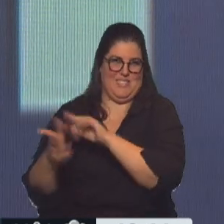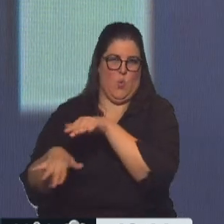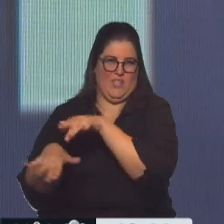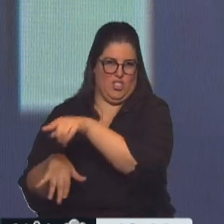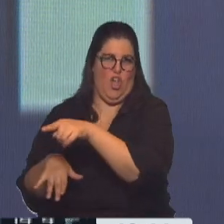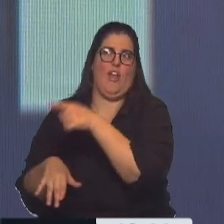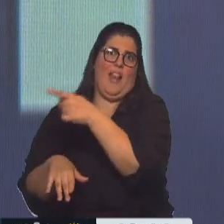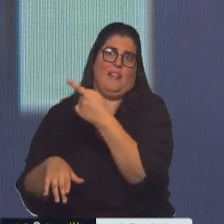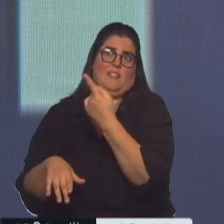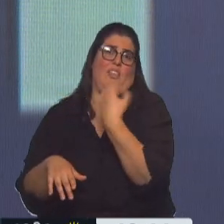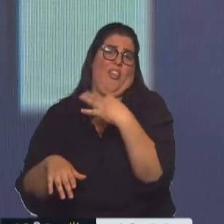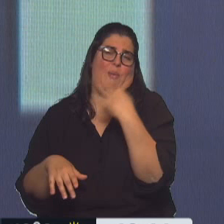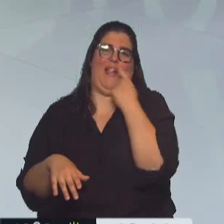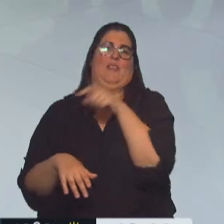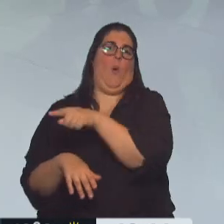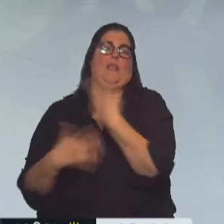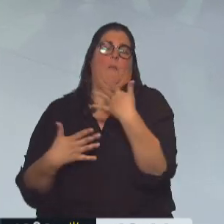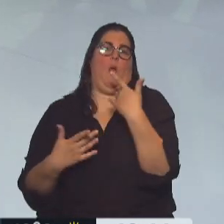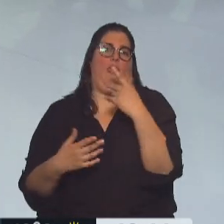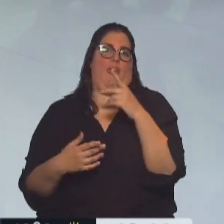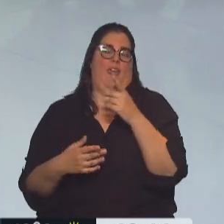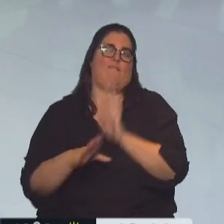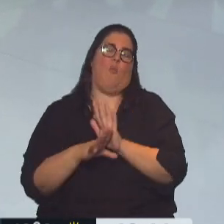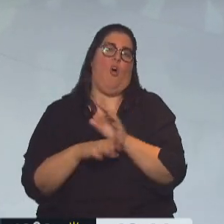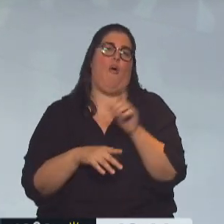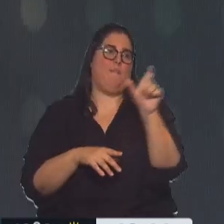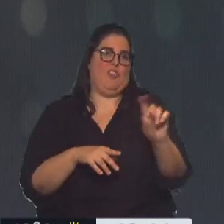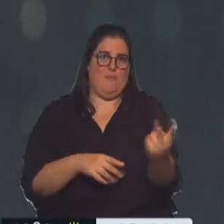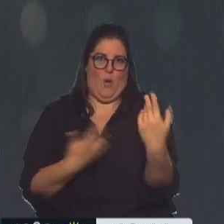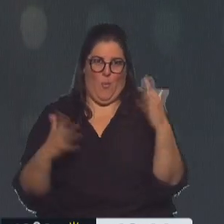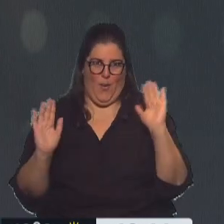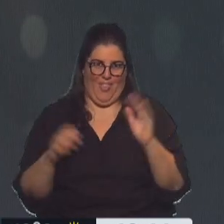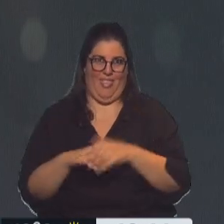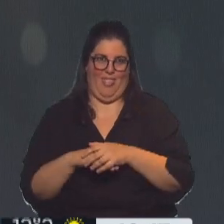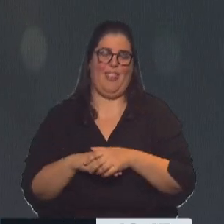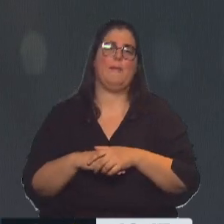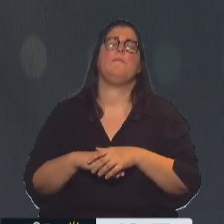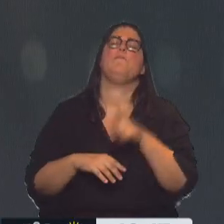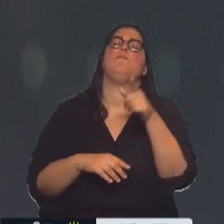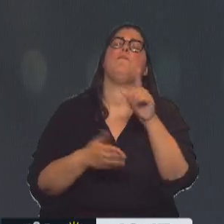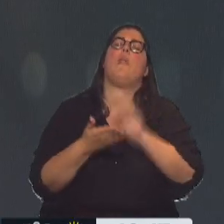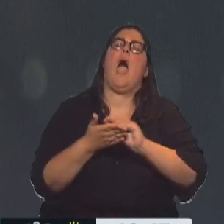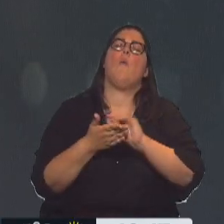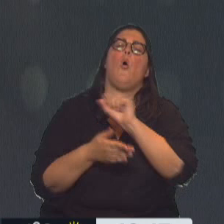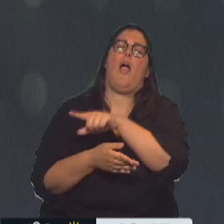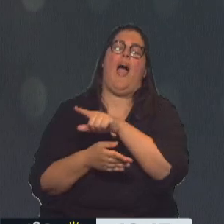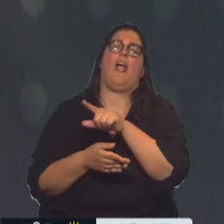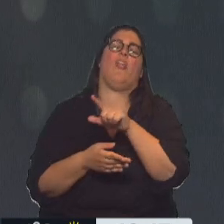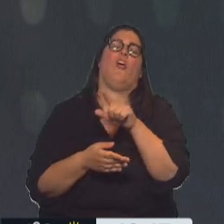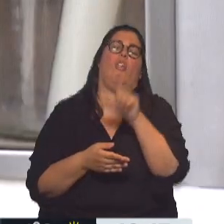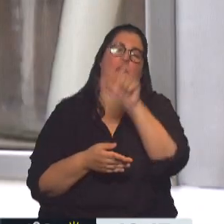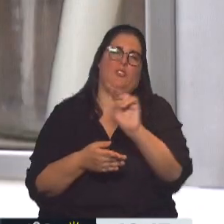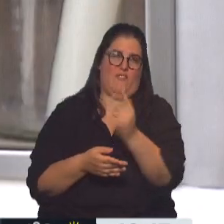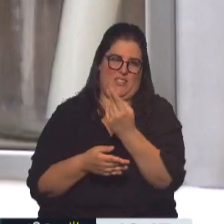que podía matar a un paciente, lo que efectivamente terminó ocurriendo. Tenemos la palabra del abogado de la víctima, Rodolfo Zárate, la compartimos.